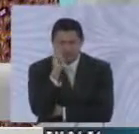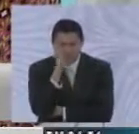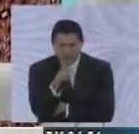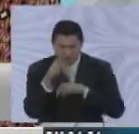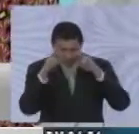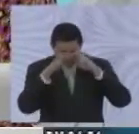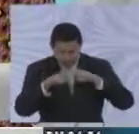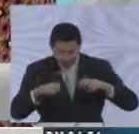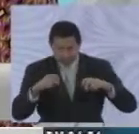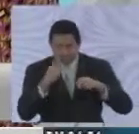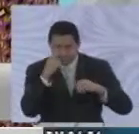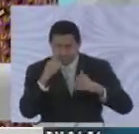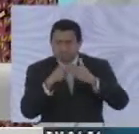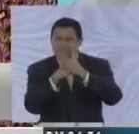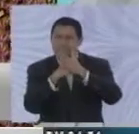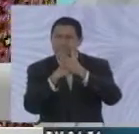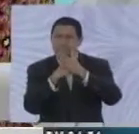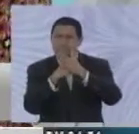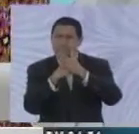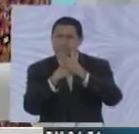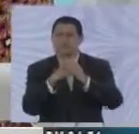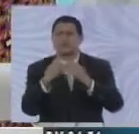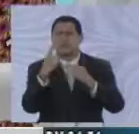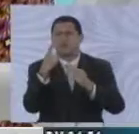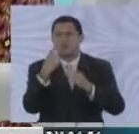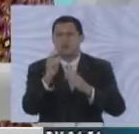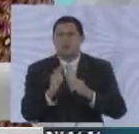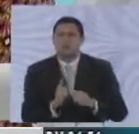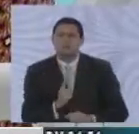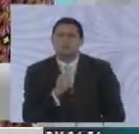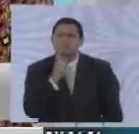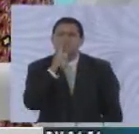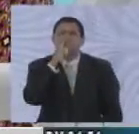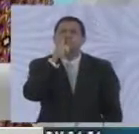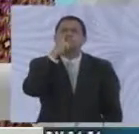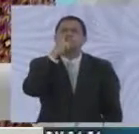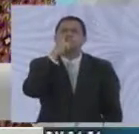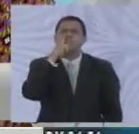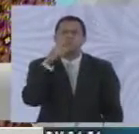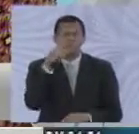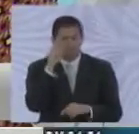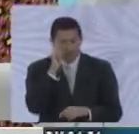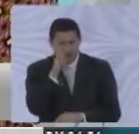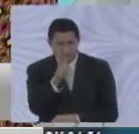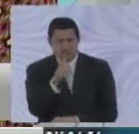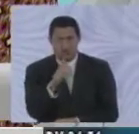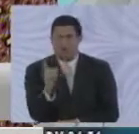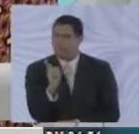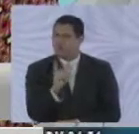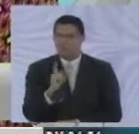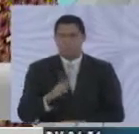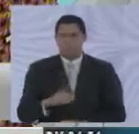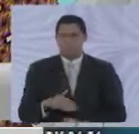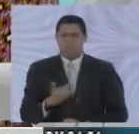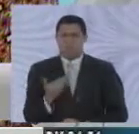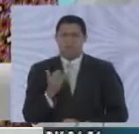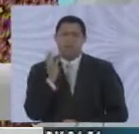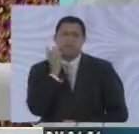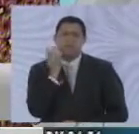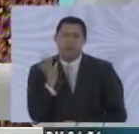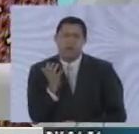estudiando por obstrucción nasal debe incluir la realización de una endoscopia nasal en el consultorio. No se justifica